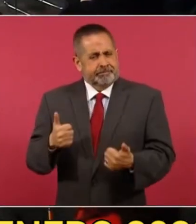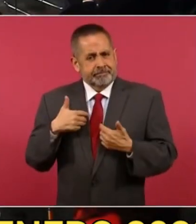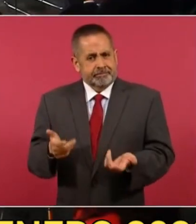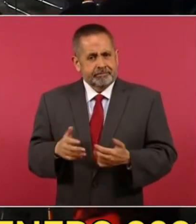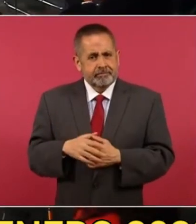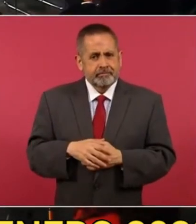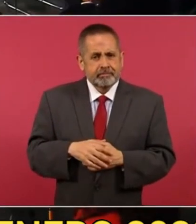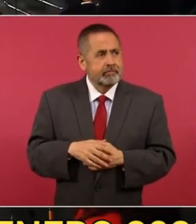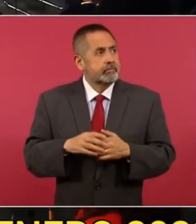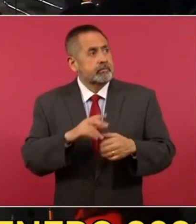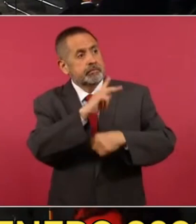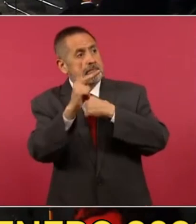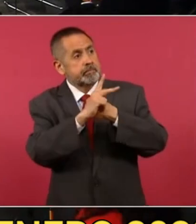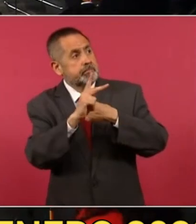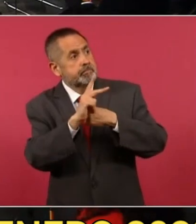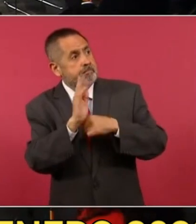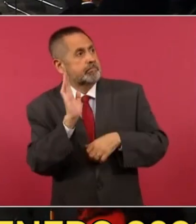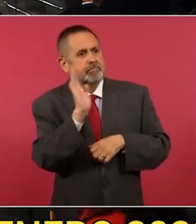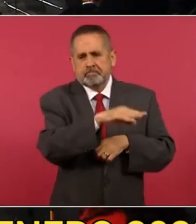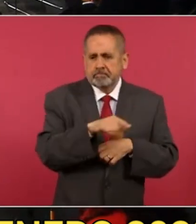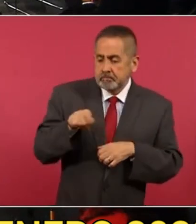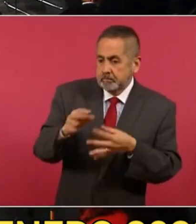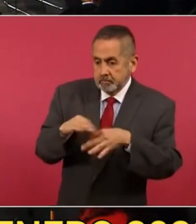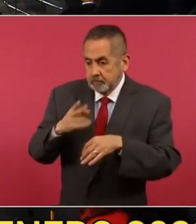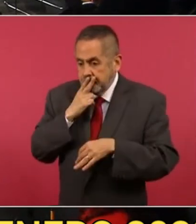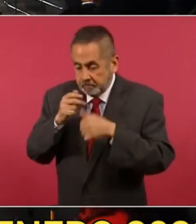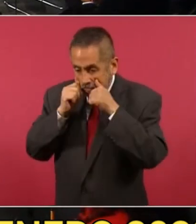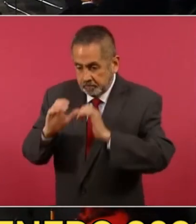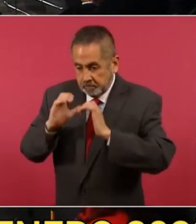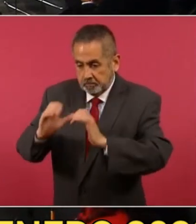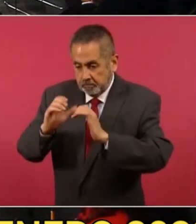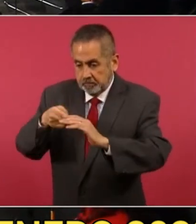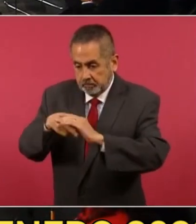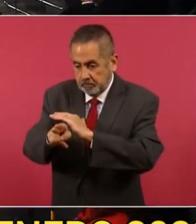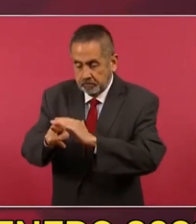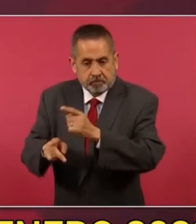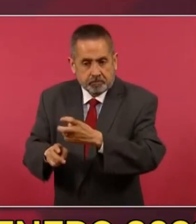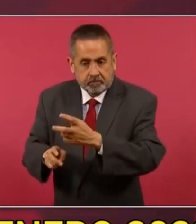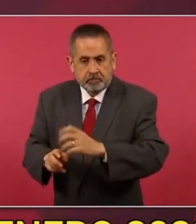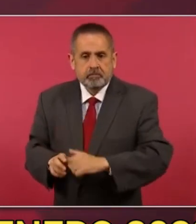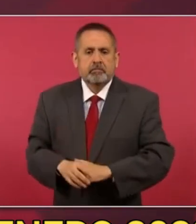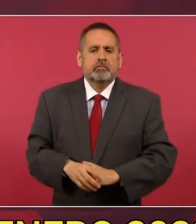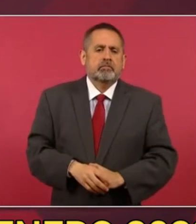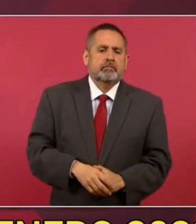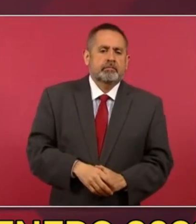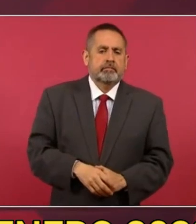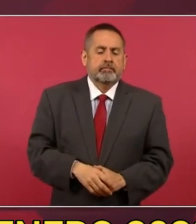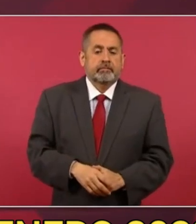está descuidando al país por cuidar al metro. Esa sería mi pregunta, presidente, primeramente. Pues es que muy buena